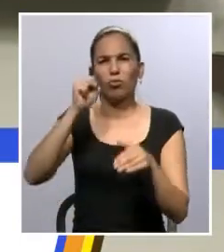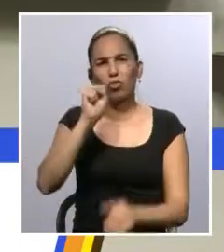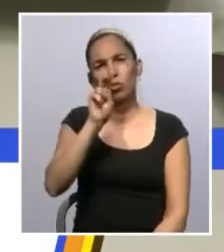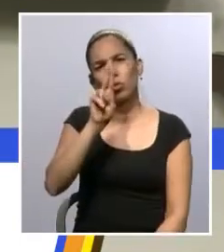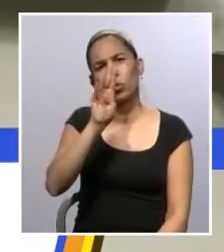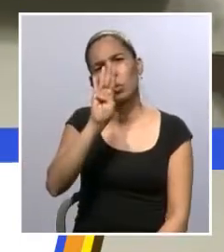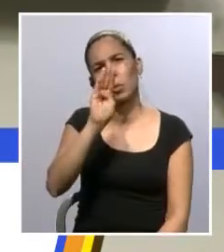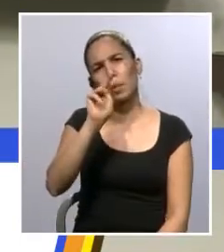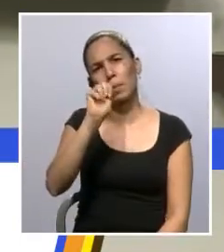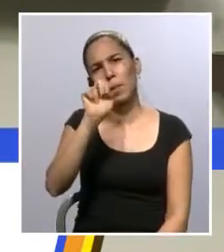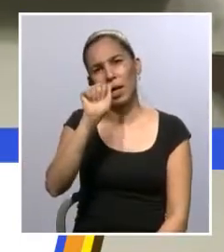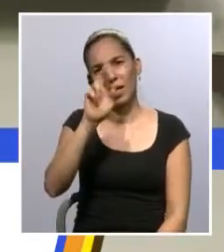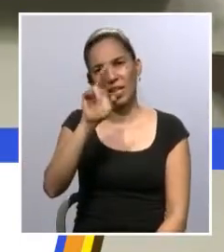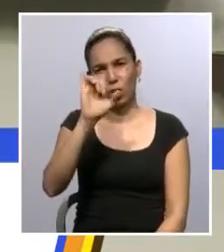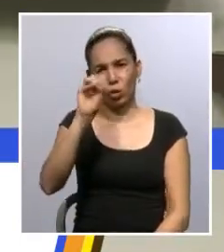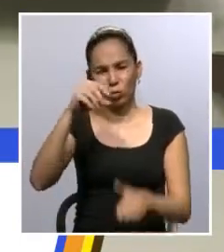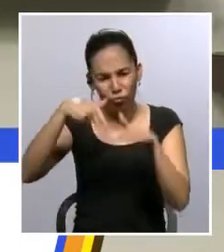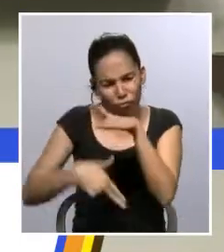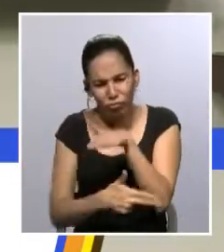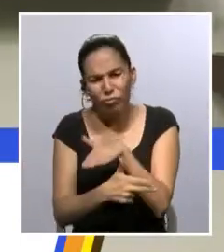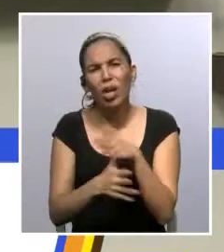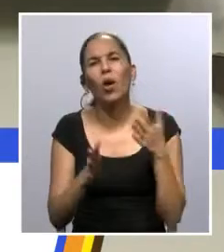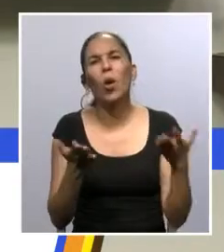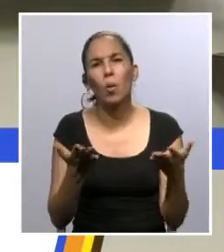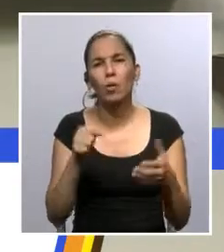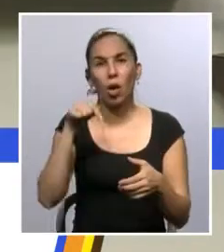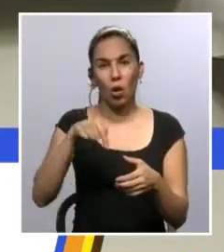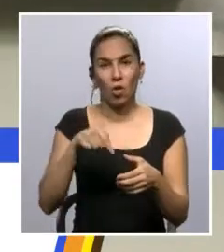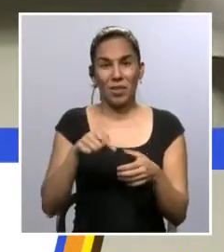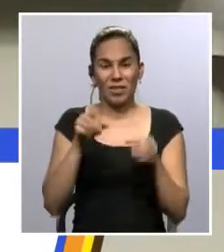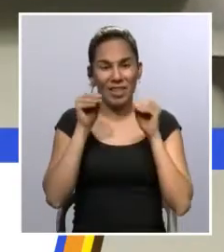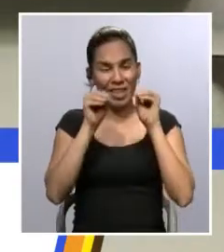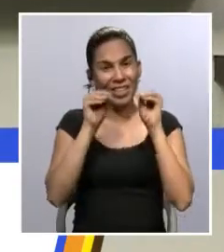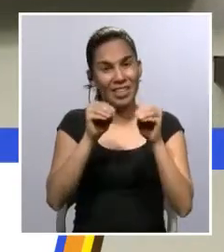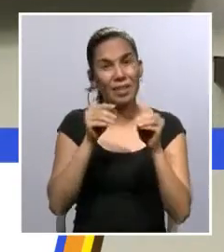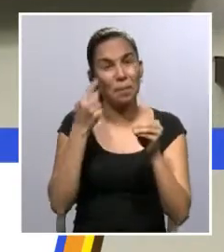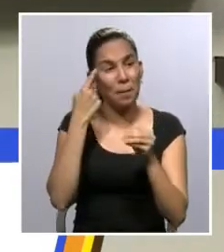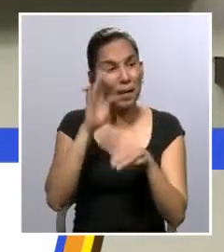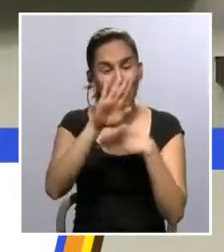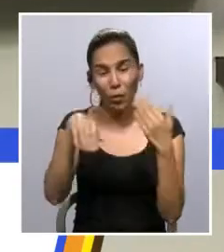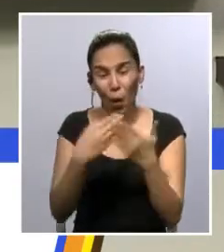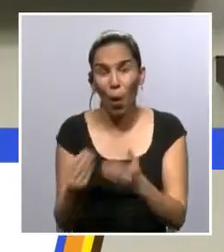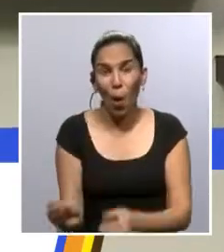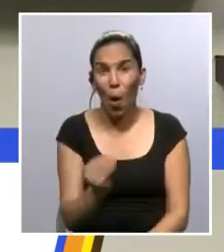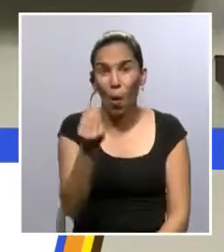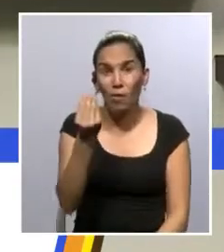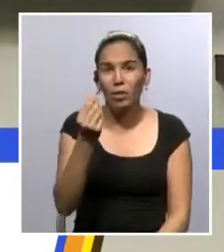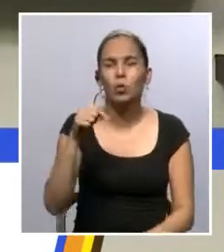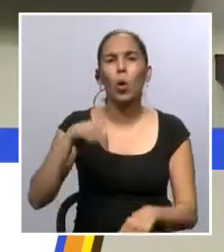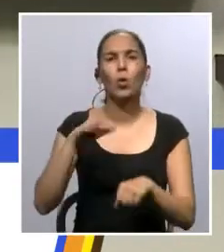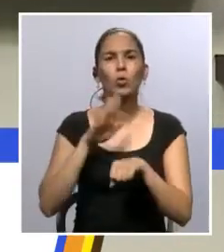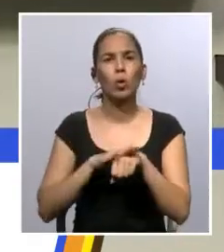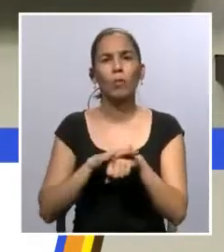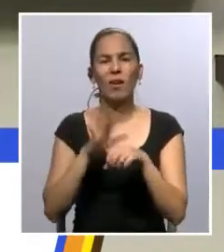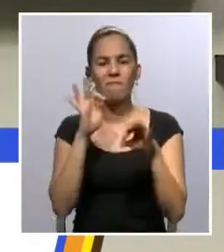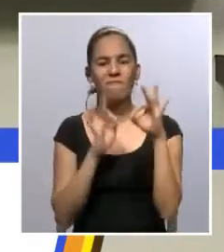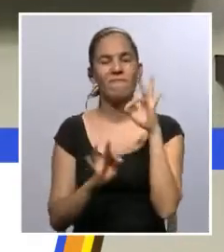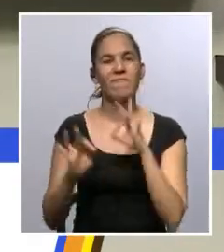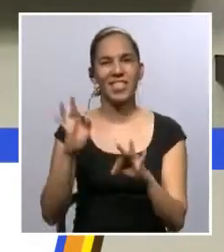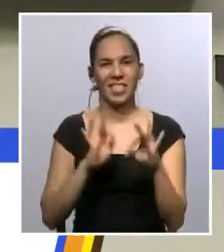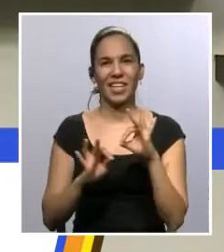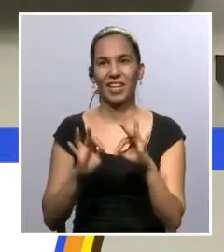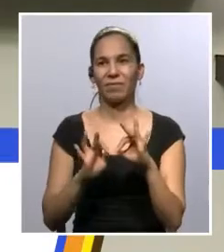nuestra presentación de hoy de la enseñanza diversificada para todos esos jóvenes. Hoy estamos hablando sobre física. Física. Así